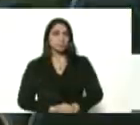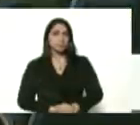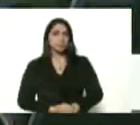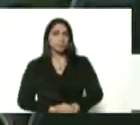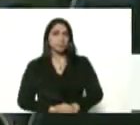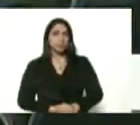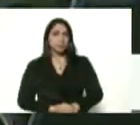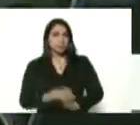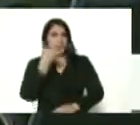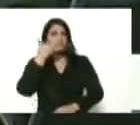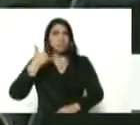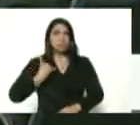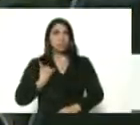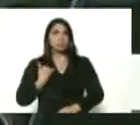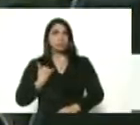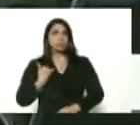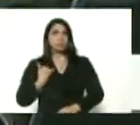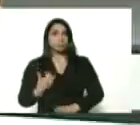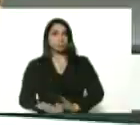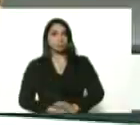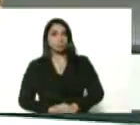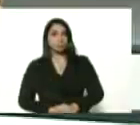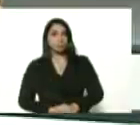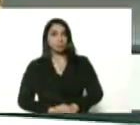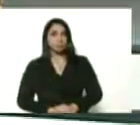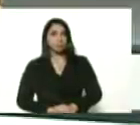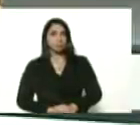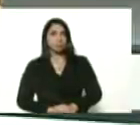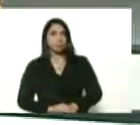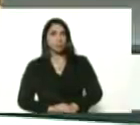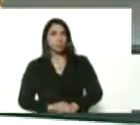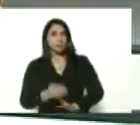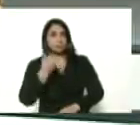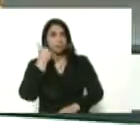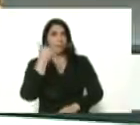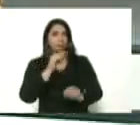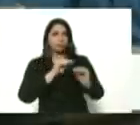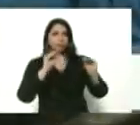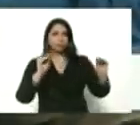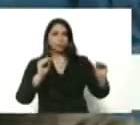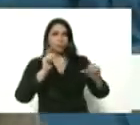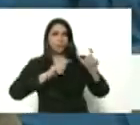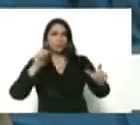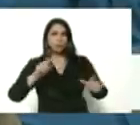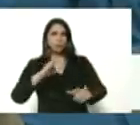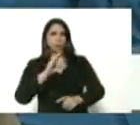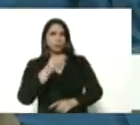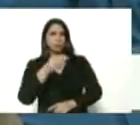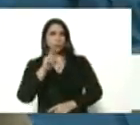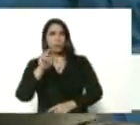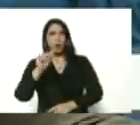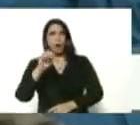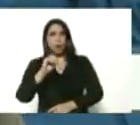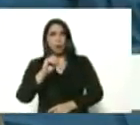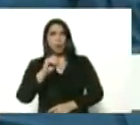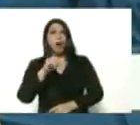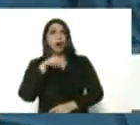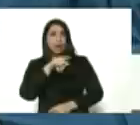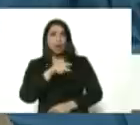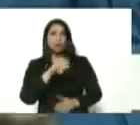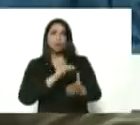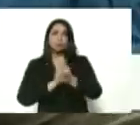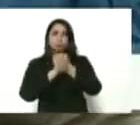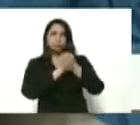usted, de llamar a la gente de Chuao y a través de ellos hablar con los compañeros militares, los que estuvieron